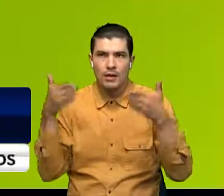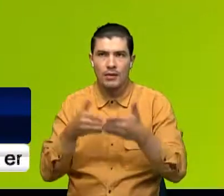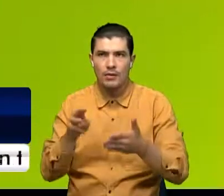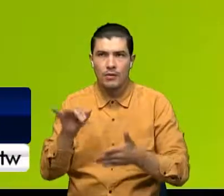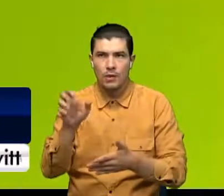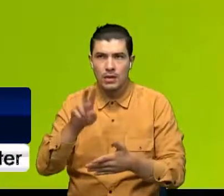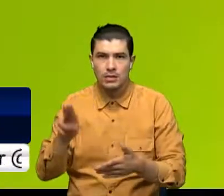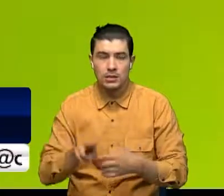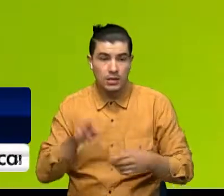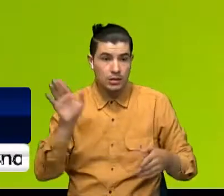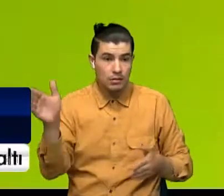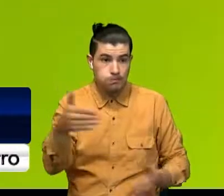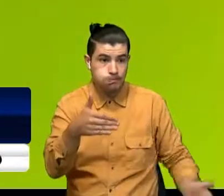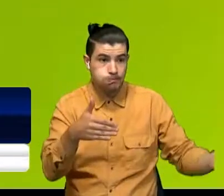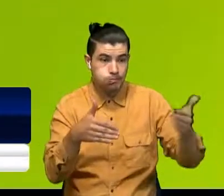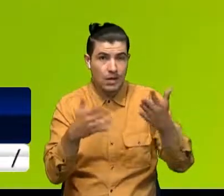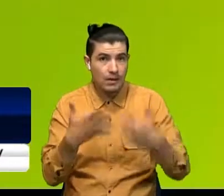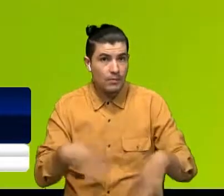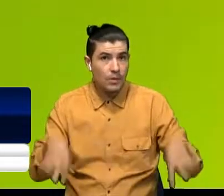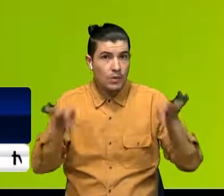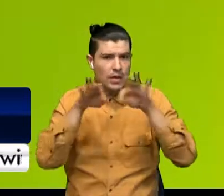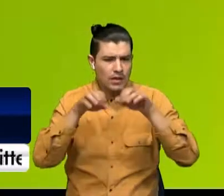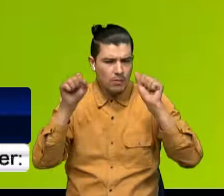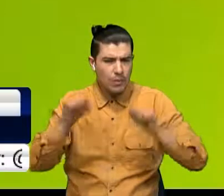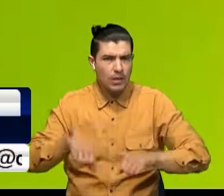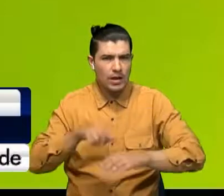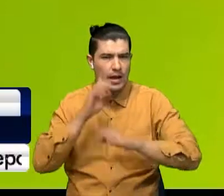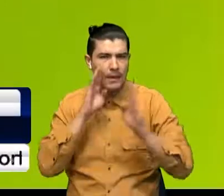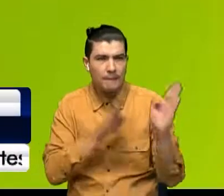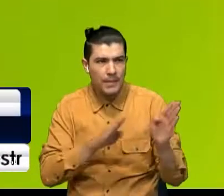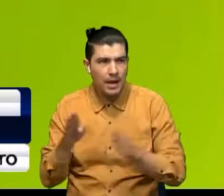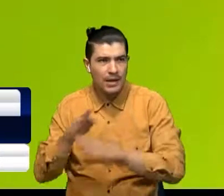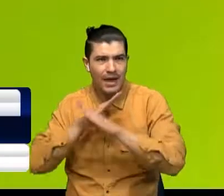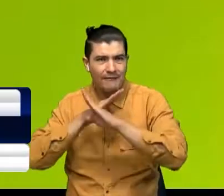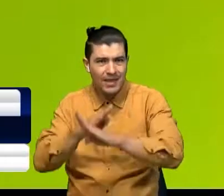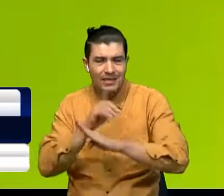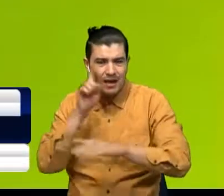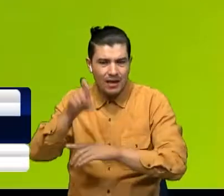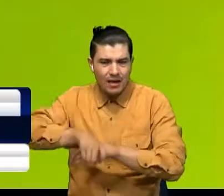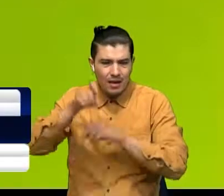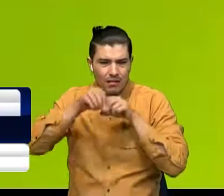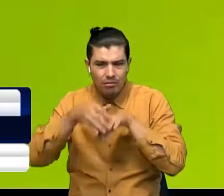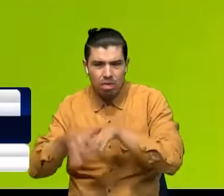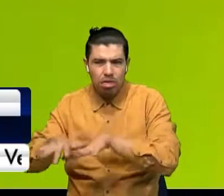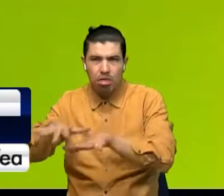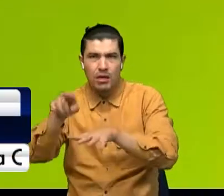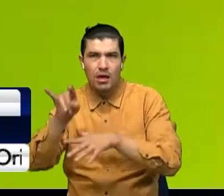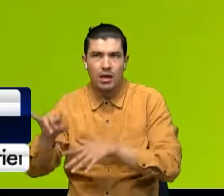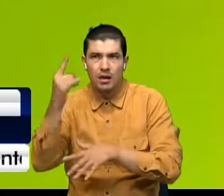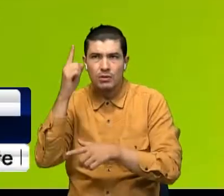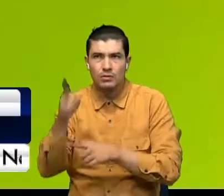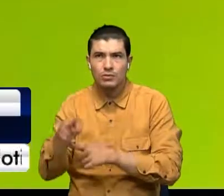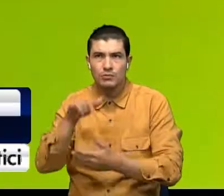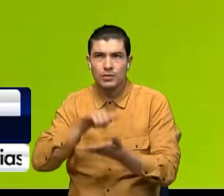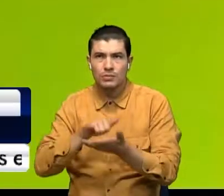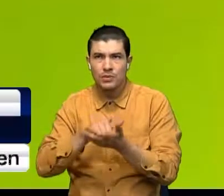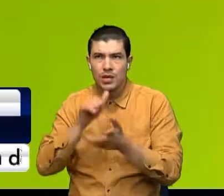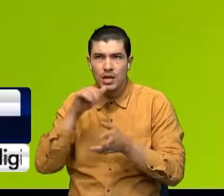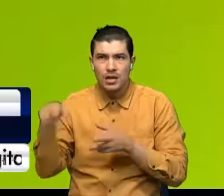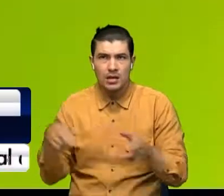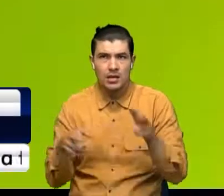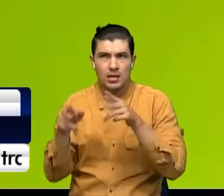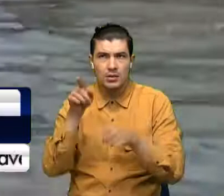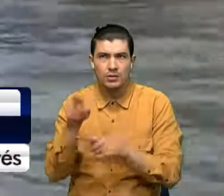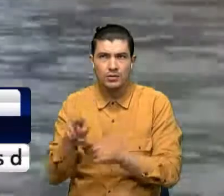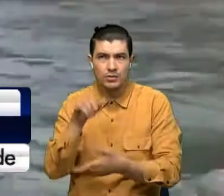son fundamentales para que opere de manera efectiva el plan de contingencia en caso de un derrame de hidrocarburos sobre este